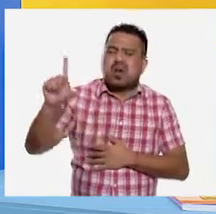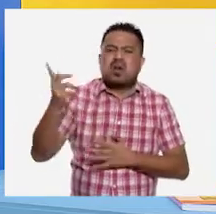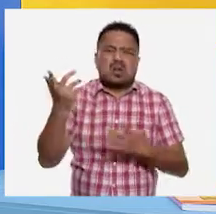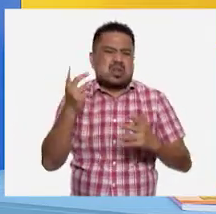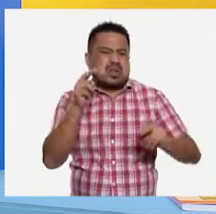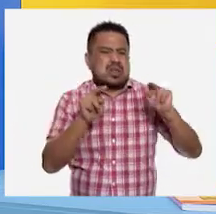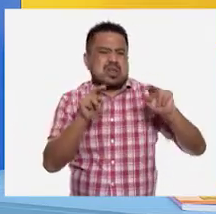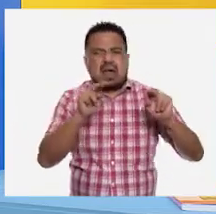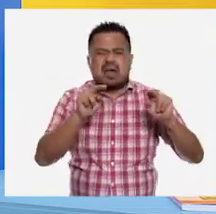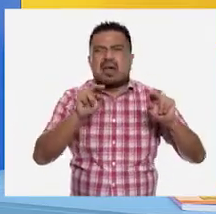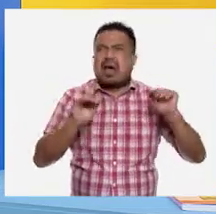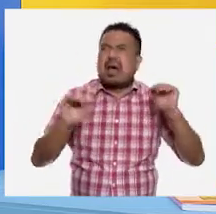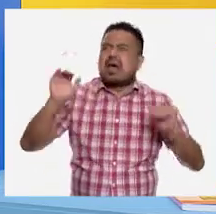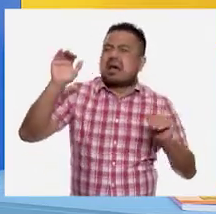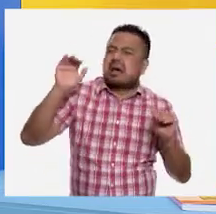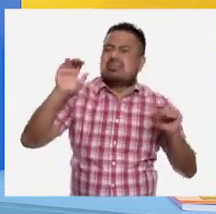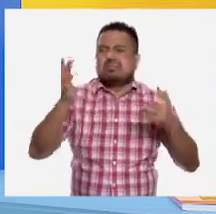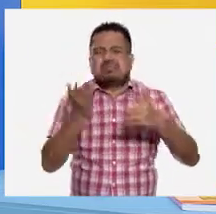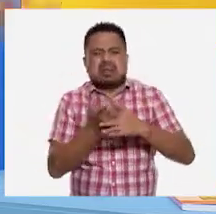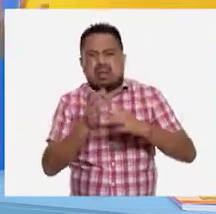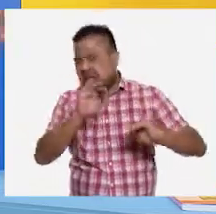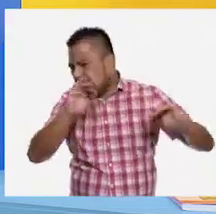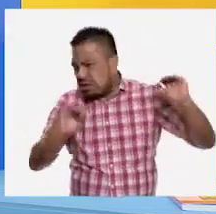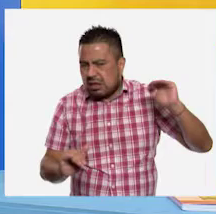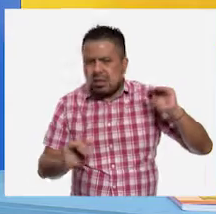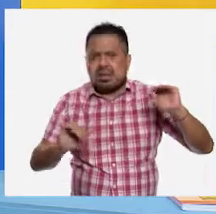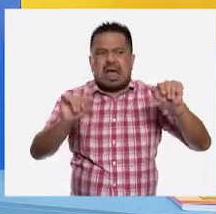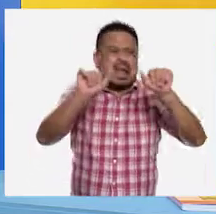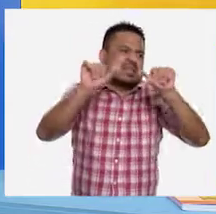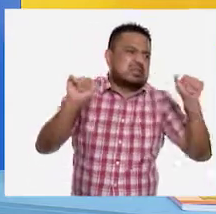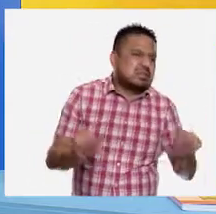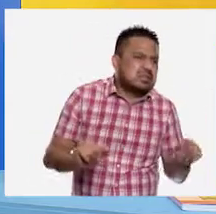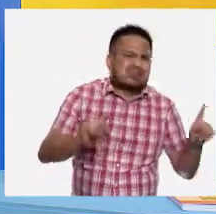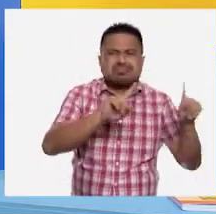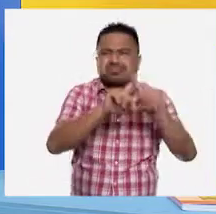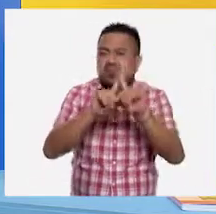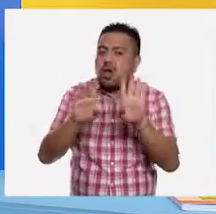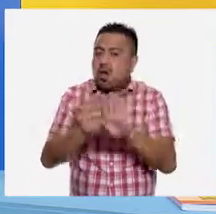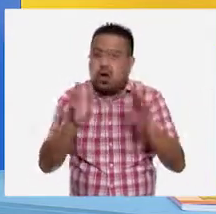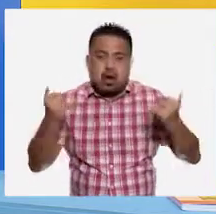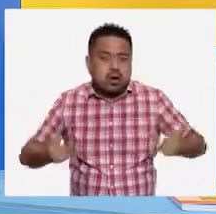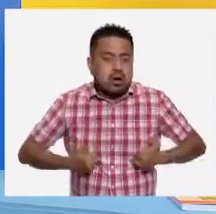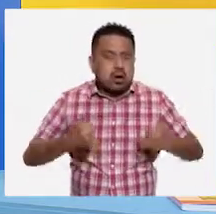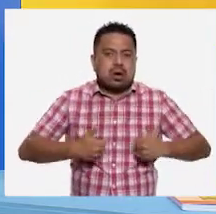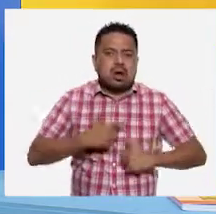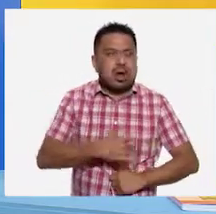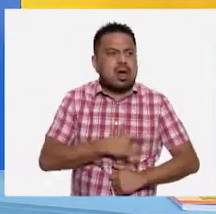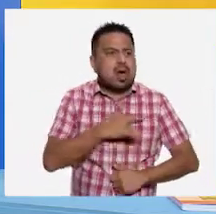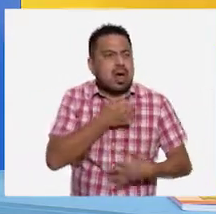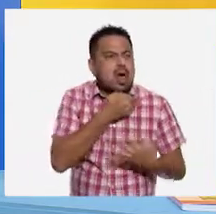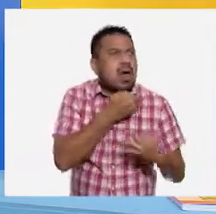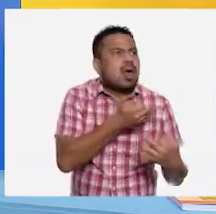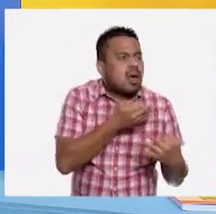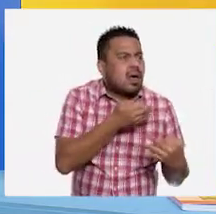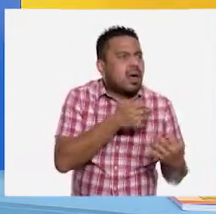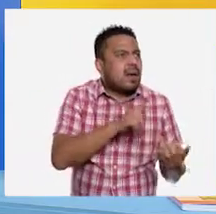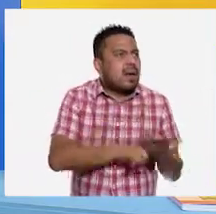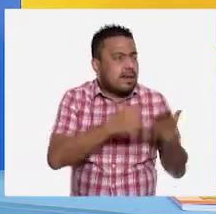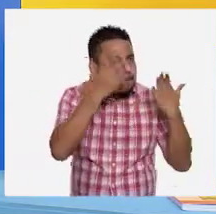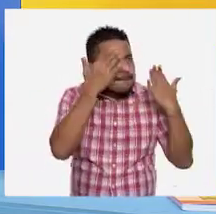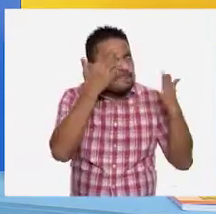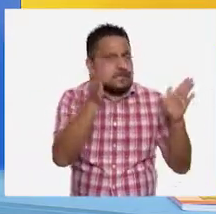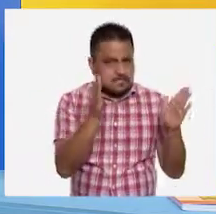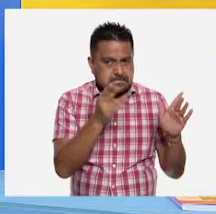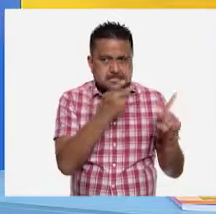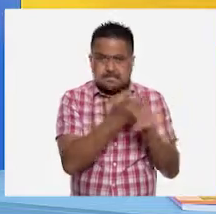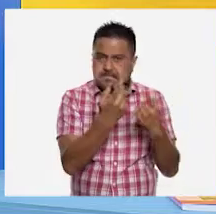clase alta y media, artistas de vanguardia y otros más, en su mayoría jóvenes, se sentían atraídas por el pensamiento abierto